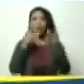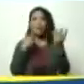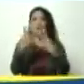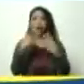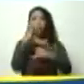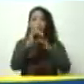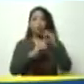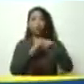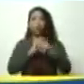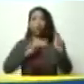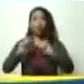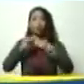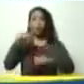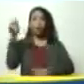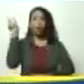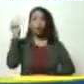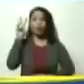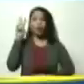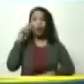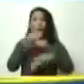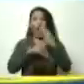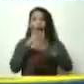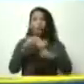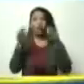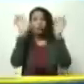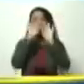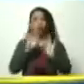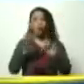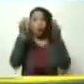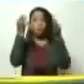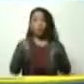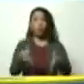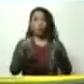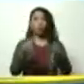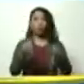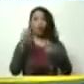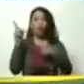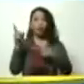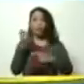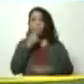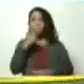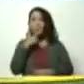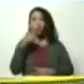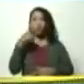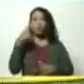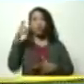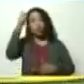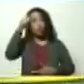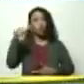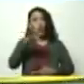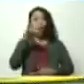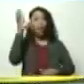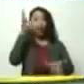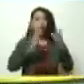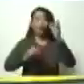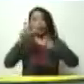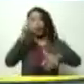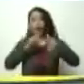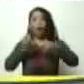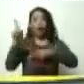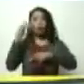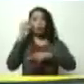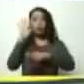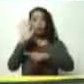Internacional de Turismo de Venezuela que ha clausurado de manera exitosa en esa hermosa ciudad de lecherías ahí